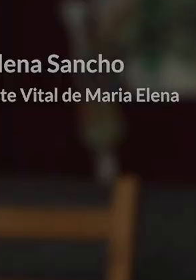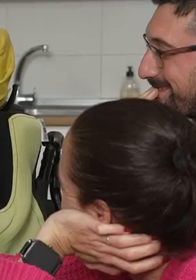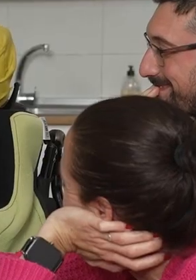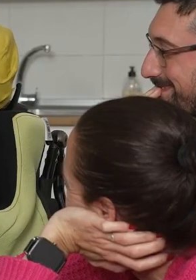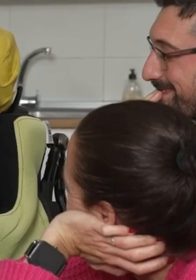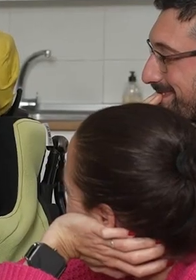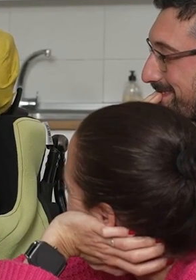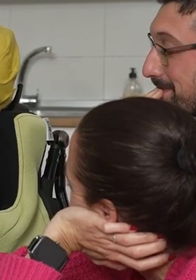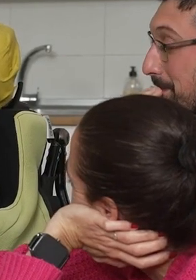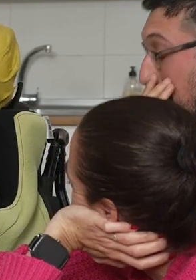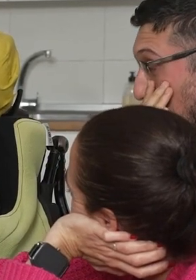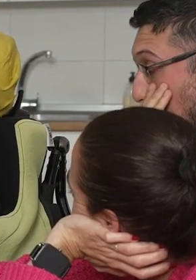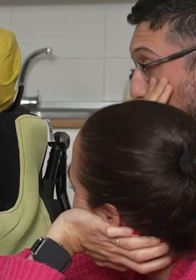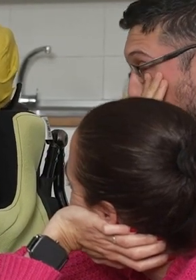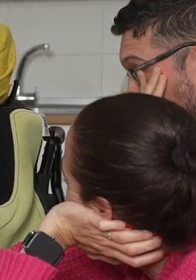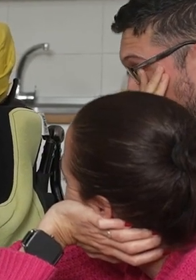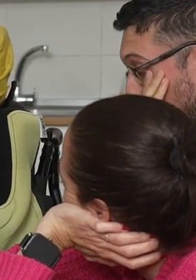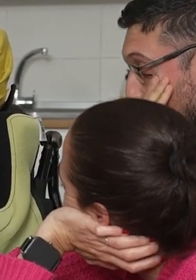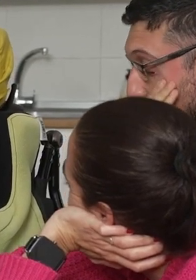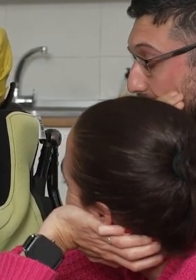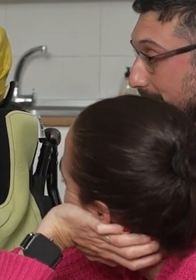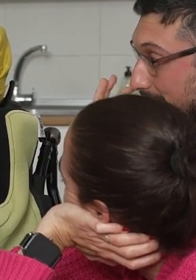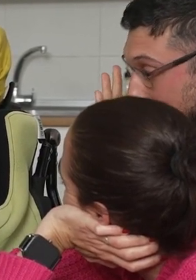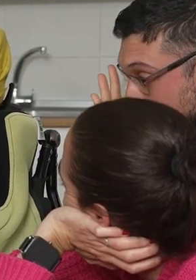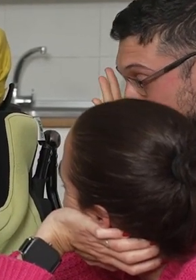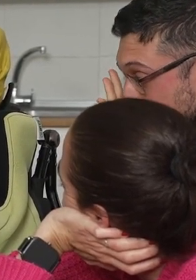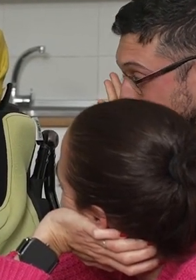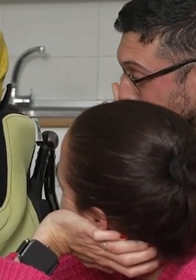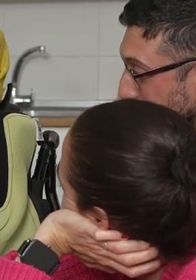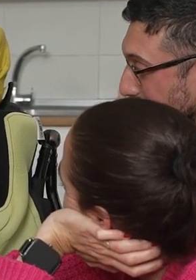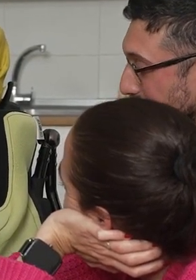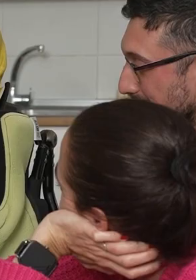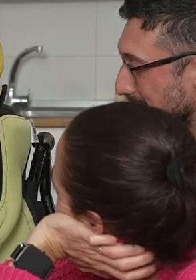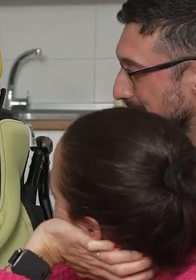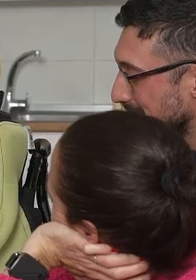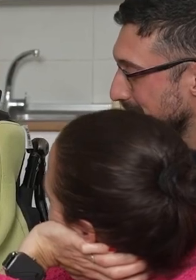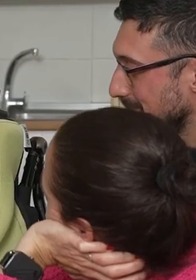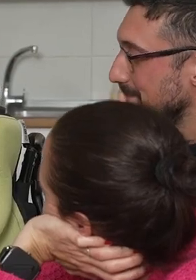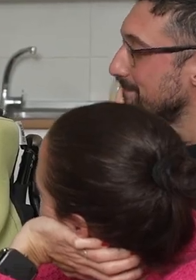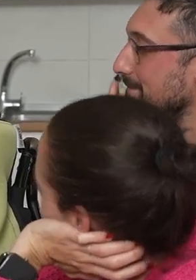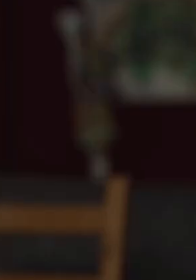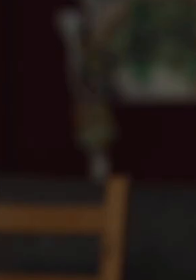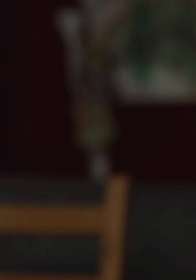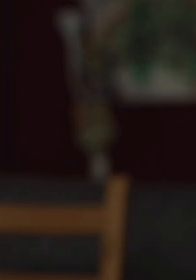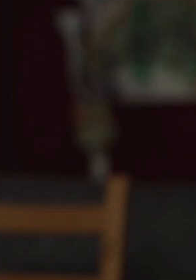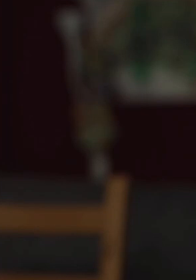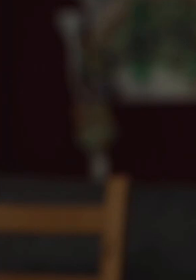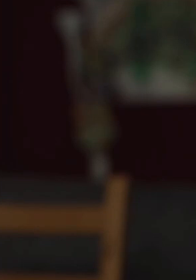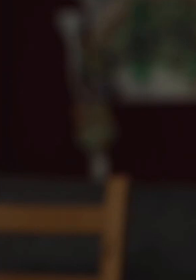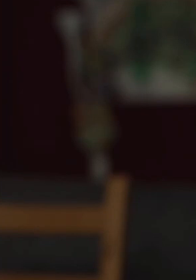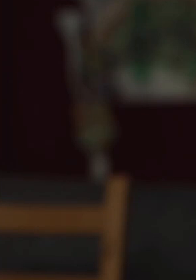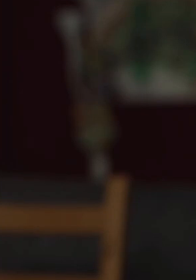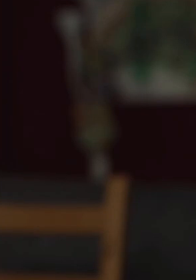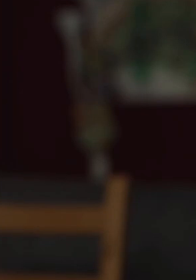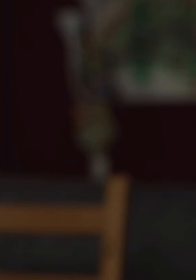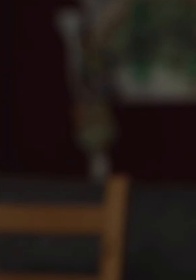llevado juntas. A cualquier hijo lo observas para saber cómo es y cómo tienes que interactuar con él. Es una